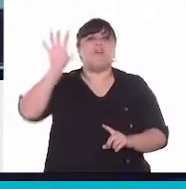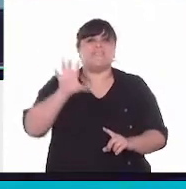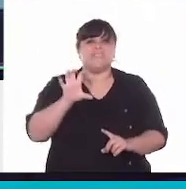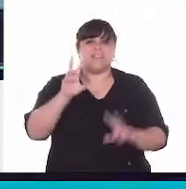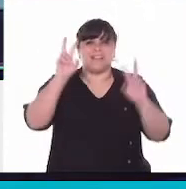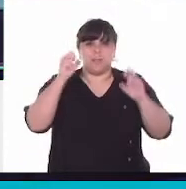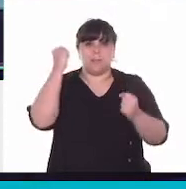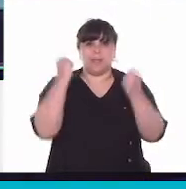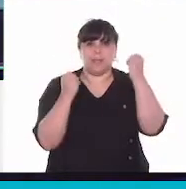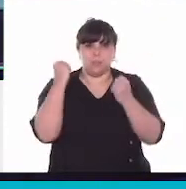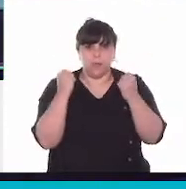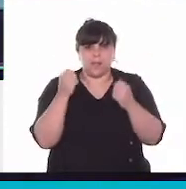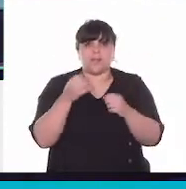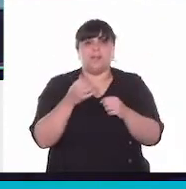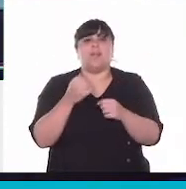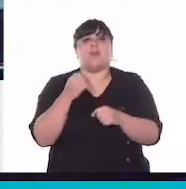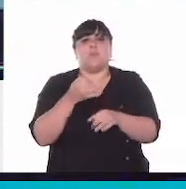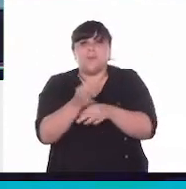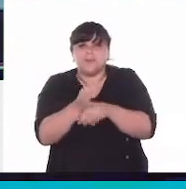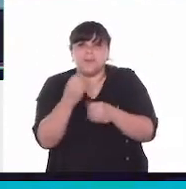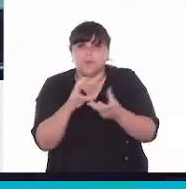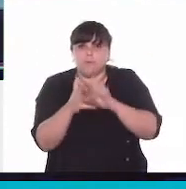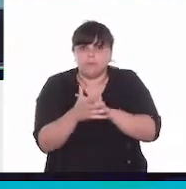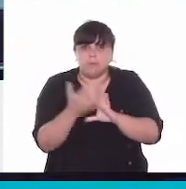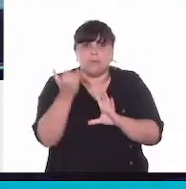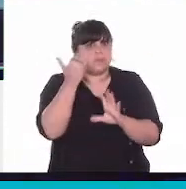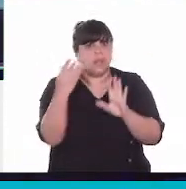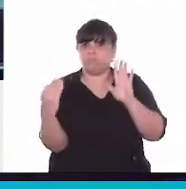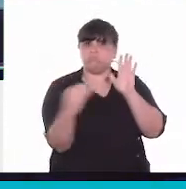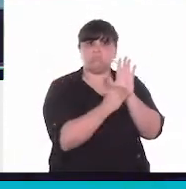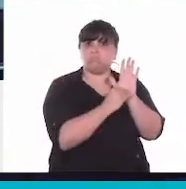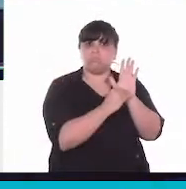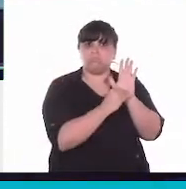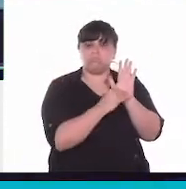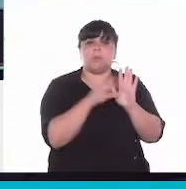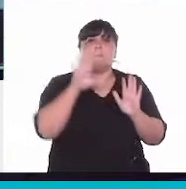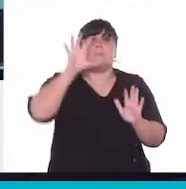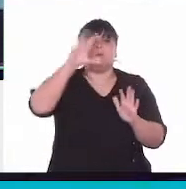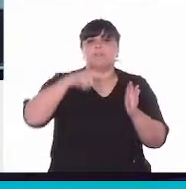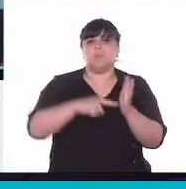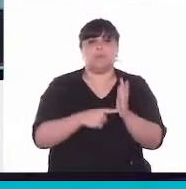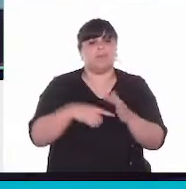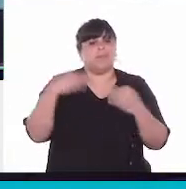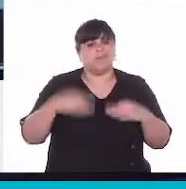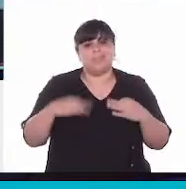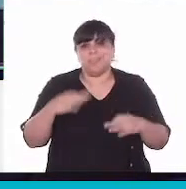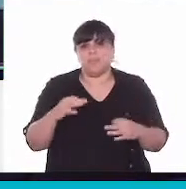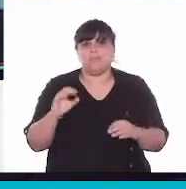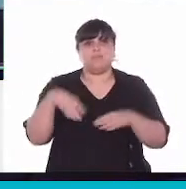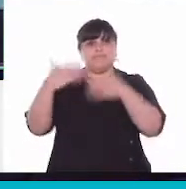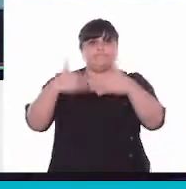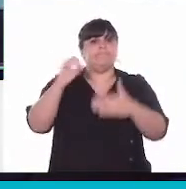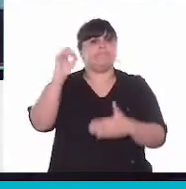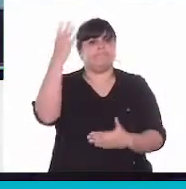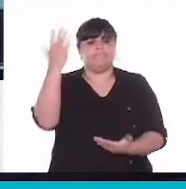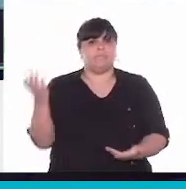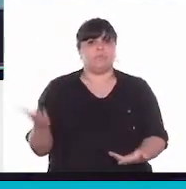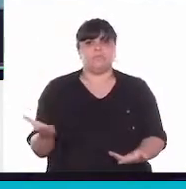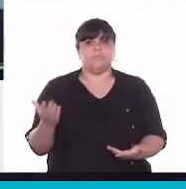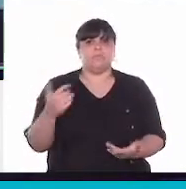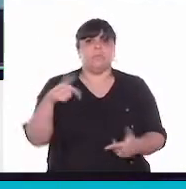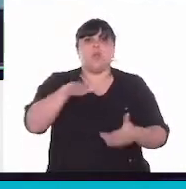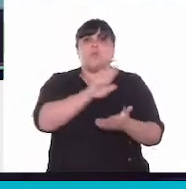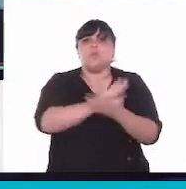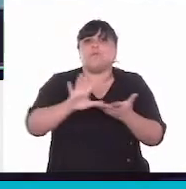financiera ya es parte de las currículas educativas la provincia de Buenos Aires tiene que adornarse esta